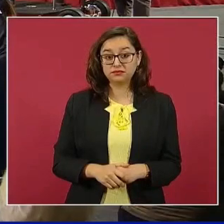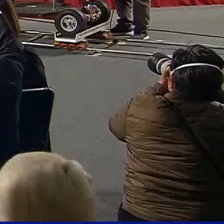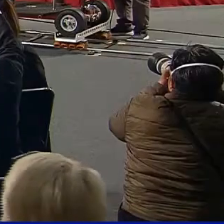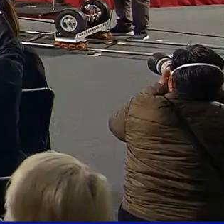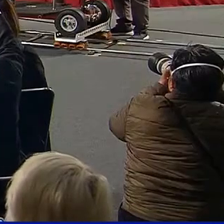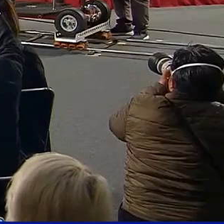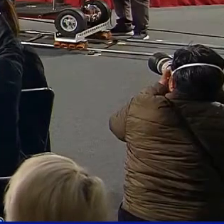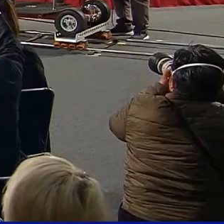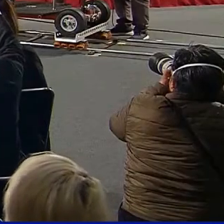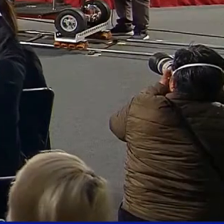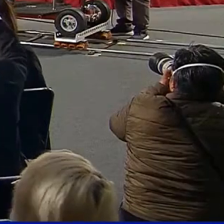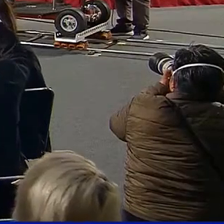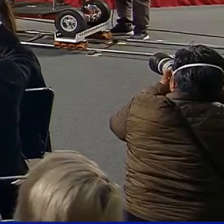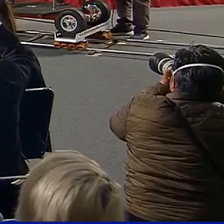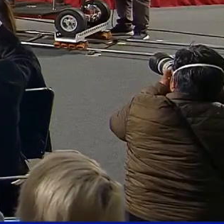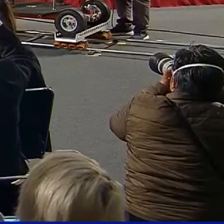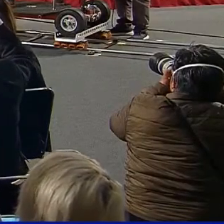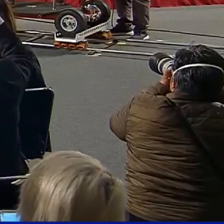Nosotros no establecemos,